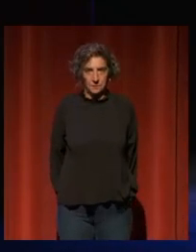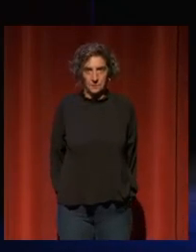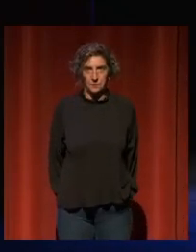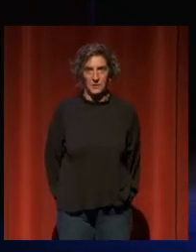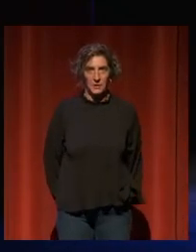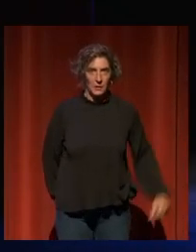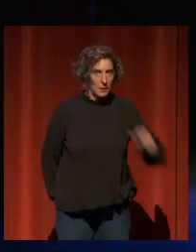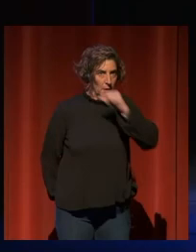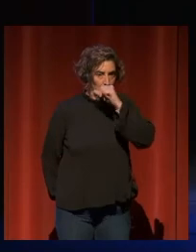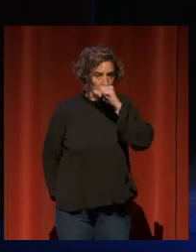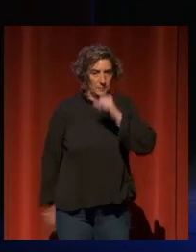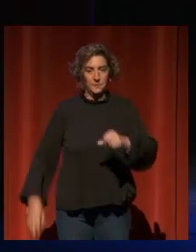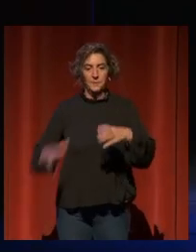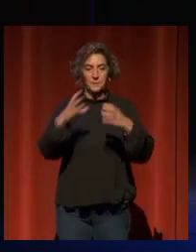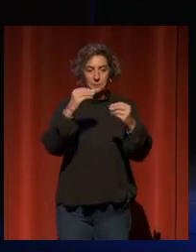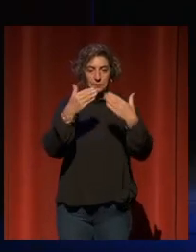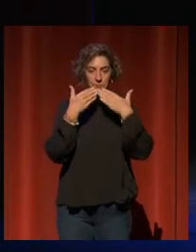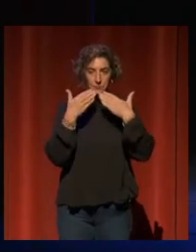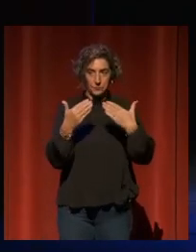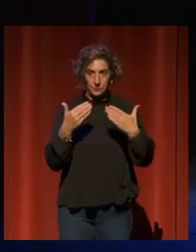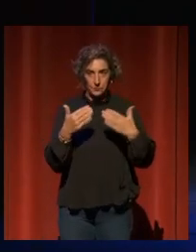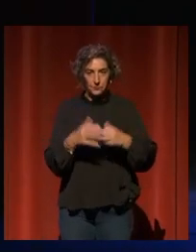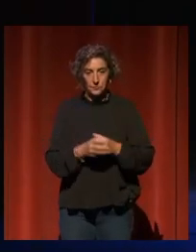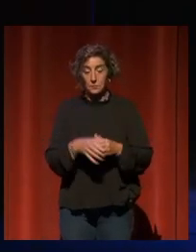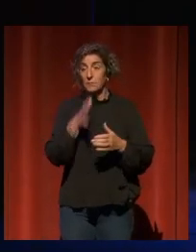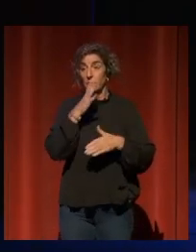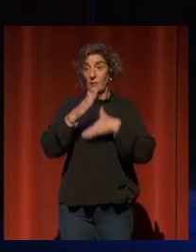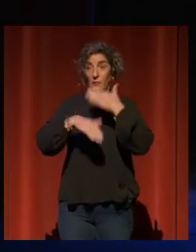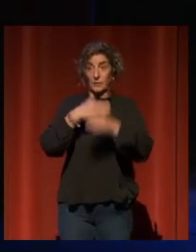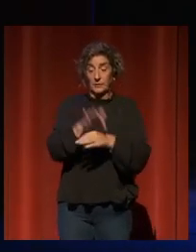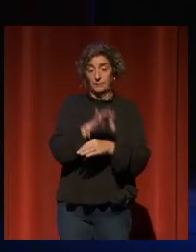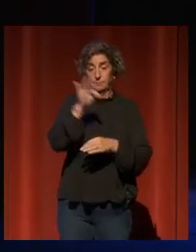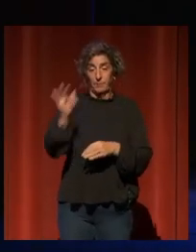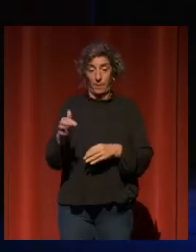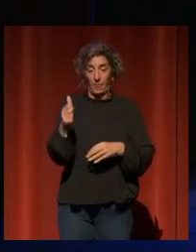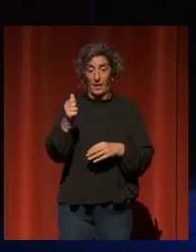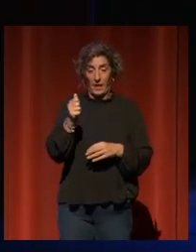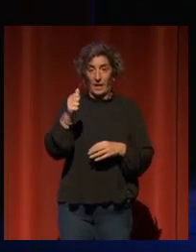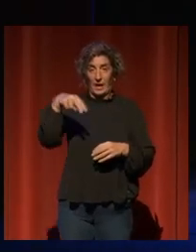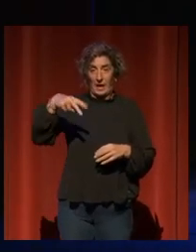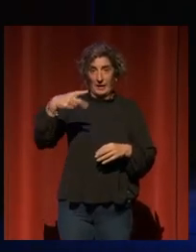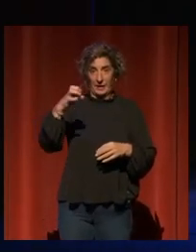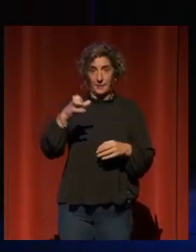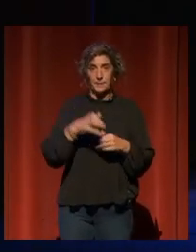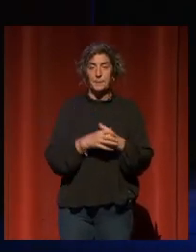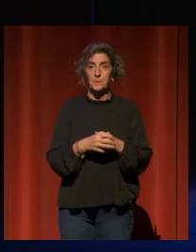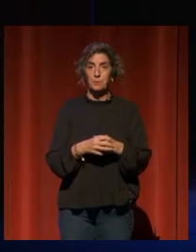gracias muchas gracias ton a continuación va a intervenir arne G